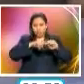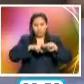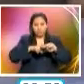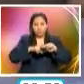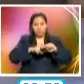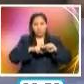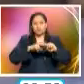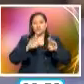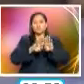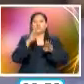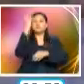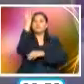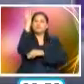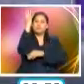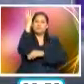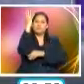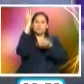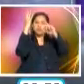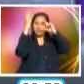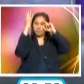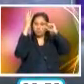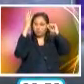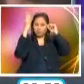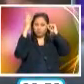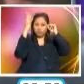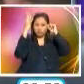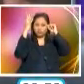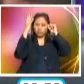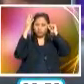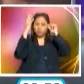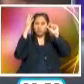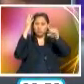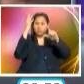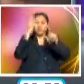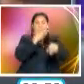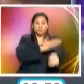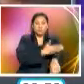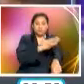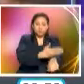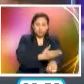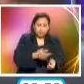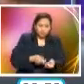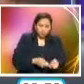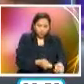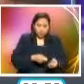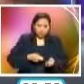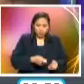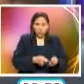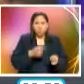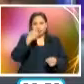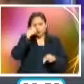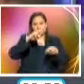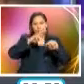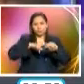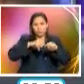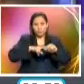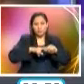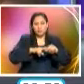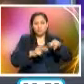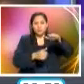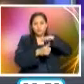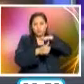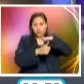una rama de árbol? Bueno, mucho de la madera que se utiliza en la construcción de muebles